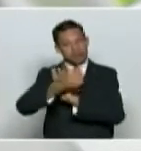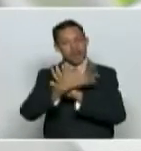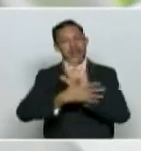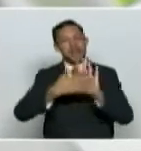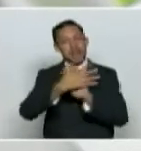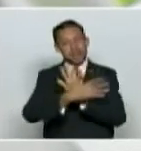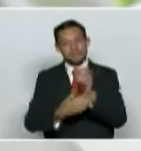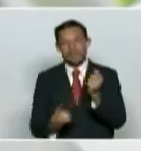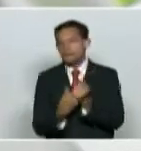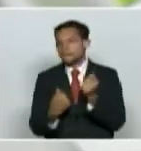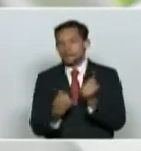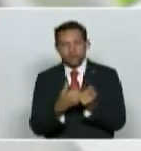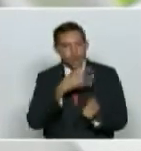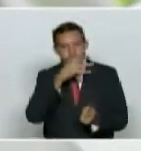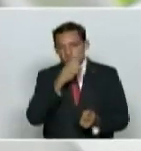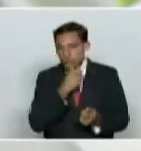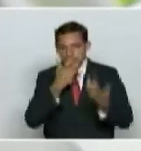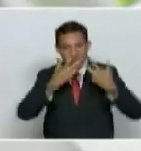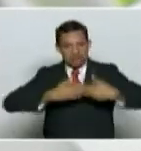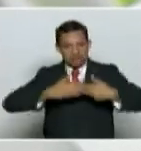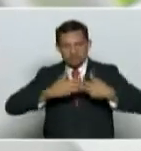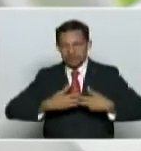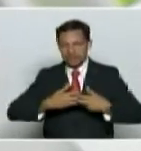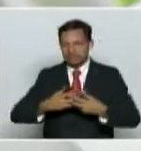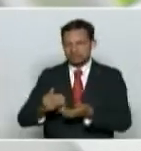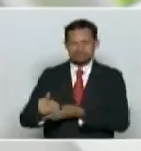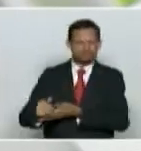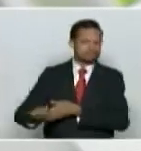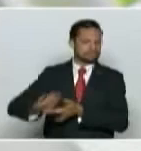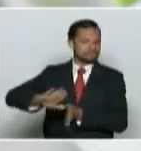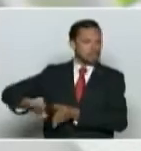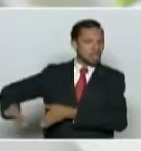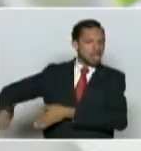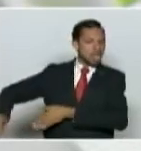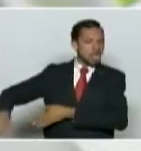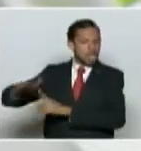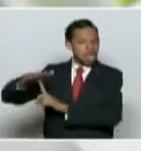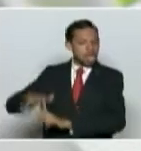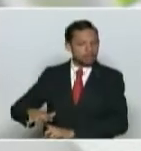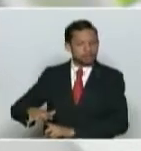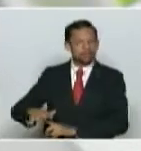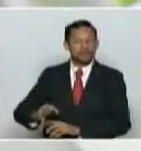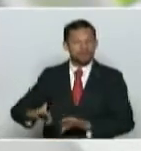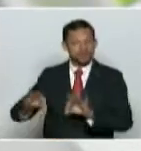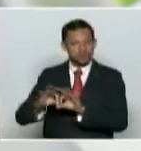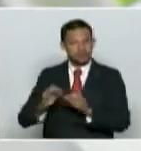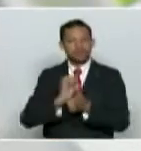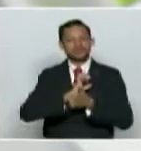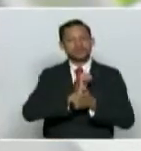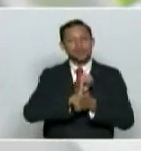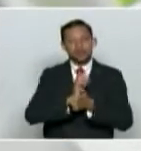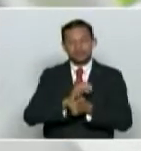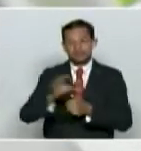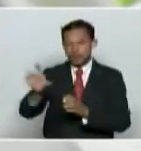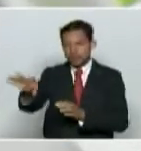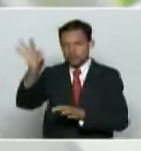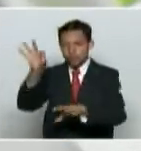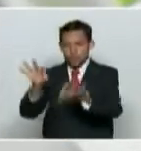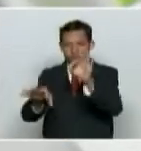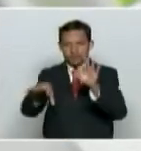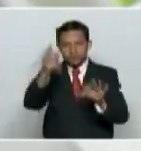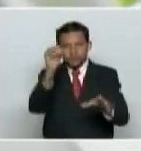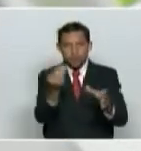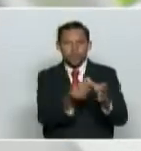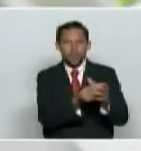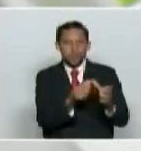que no se apoyan y no tienen la oportunidad de explotar su conocimiento acá. Es por eso que por lo general los jóvenes están buscando